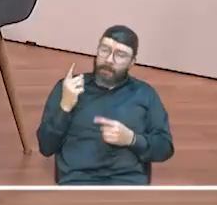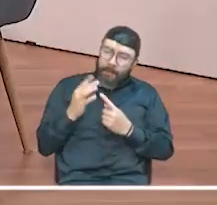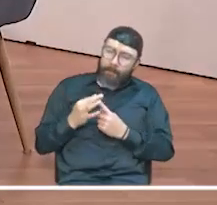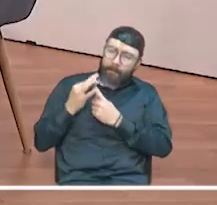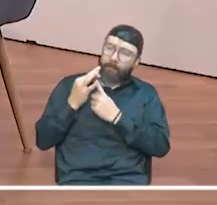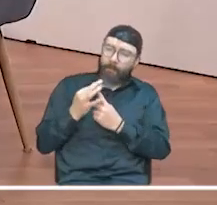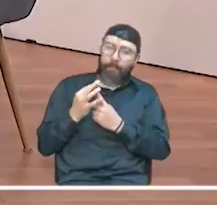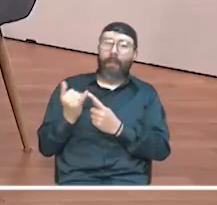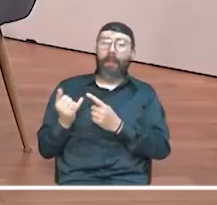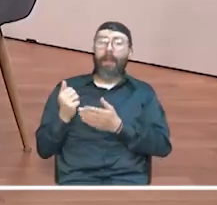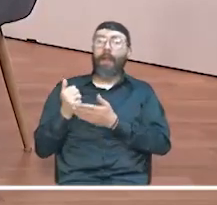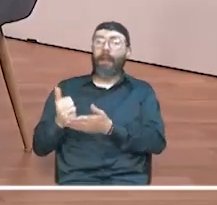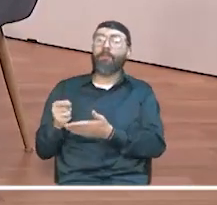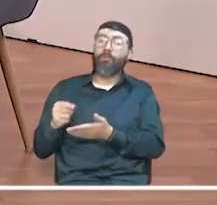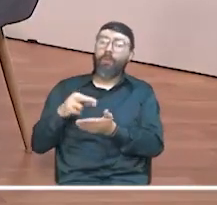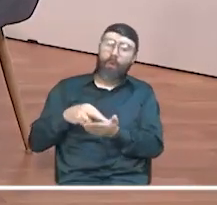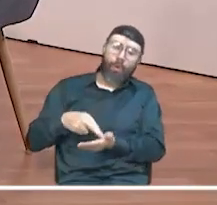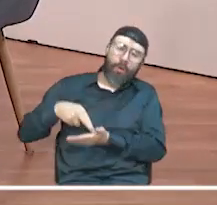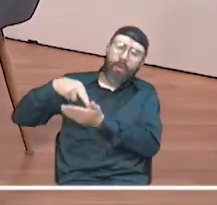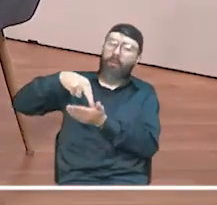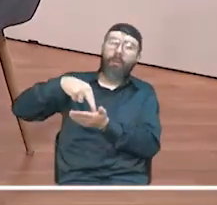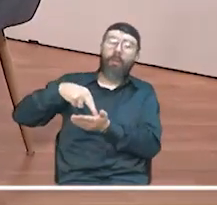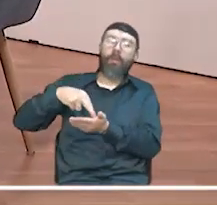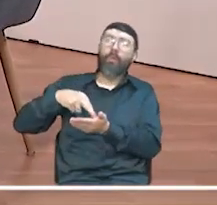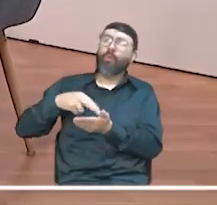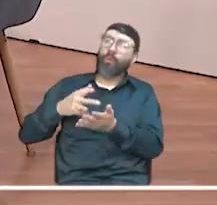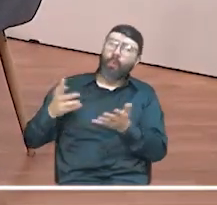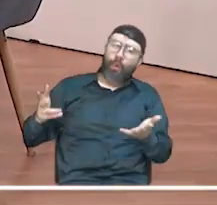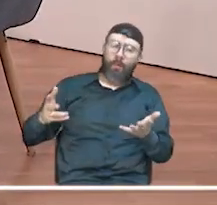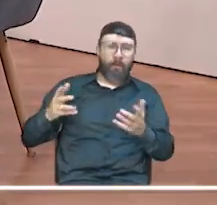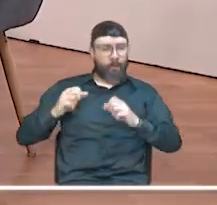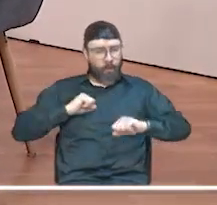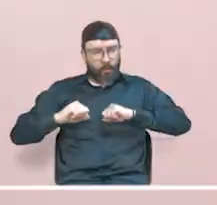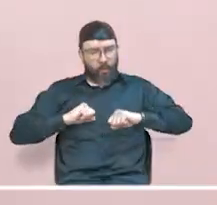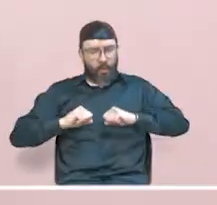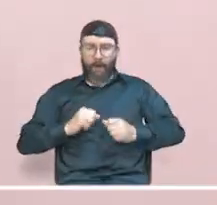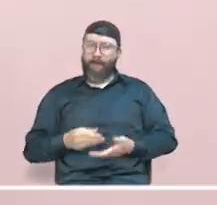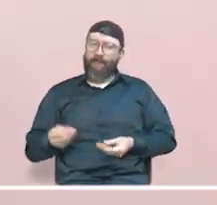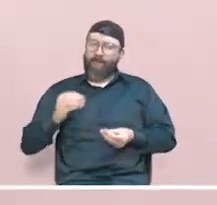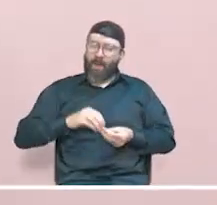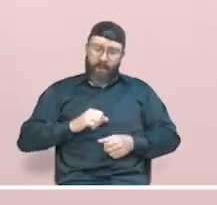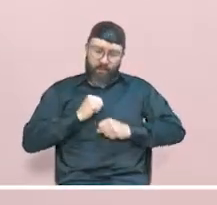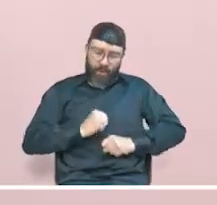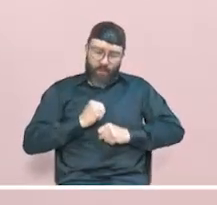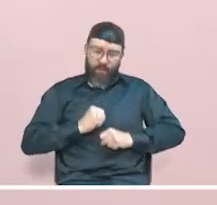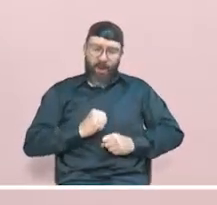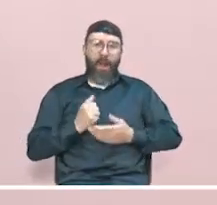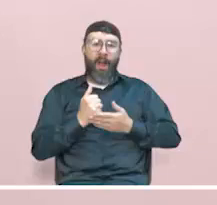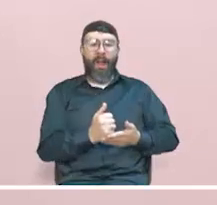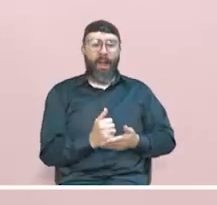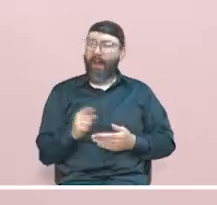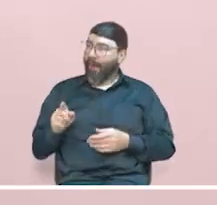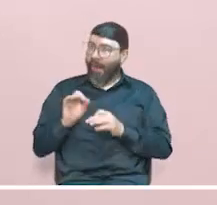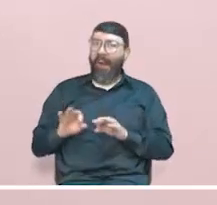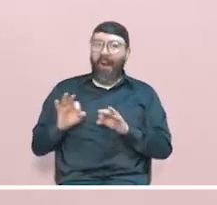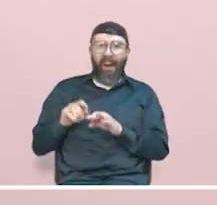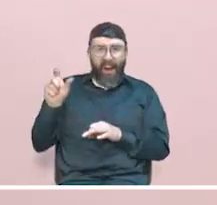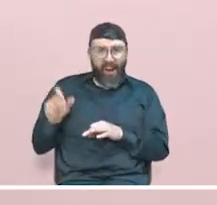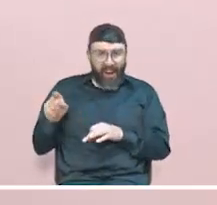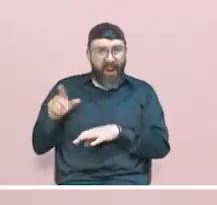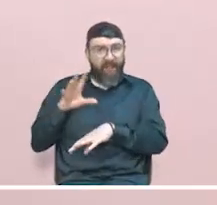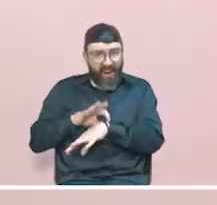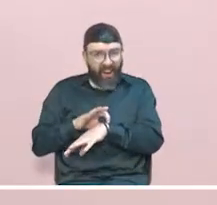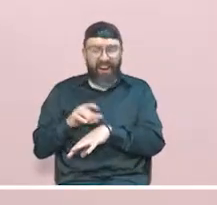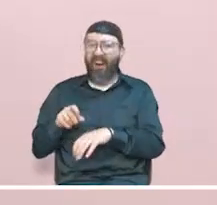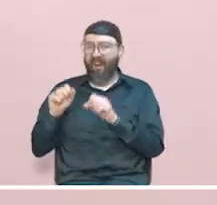de la rehabilitación, o sea, cómo debo hacer el tipo de fortalecimiento, y es muy importante que el médico pues pueda